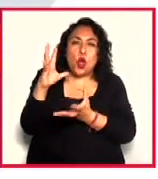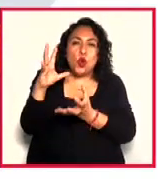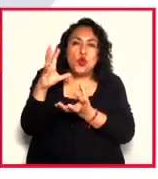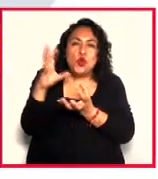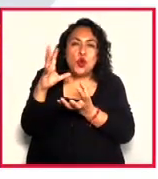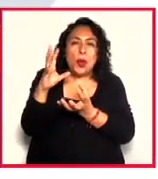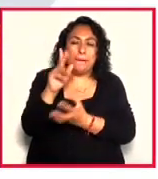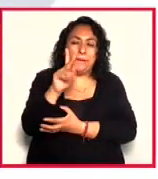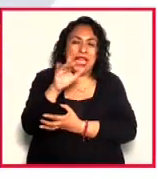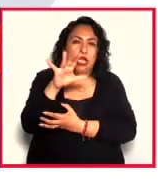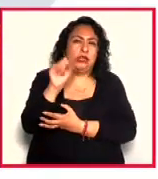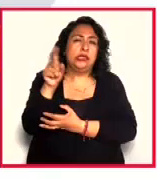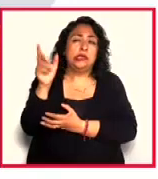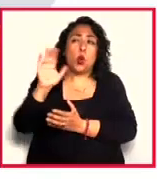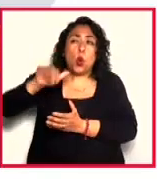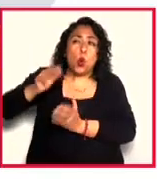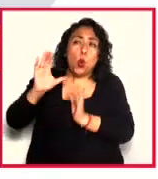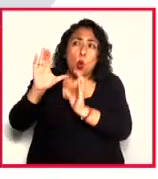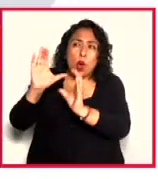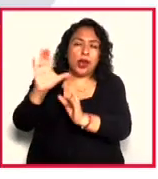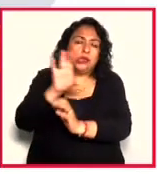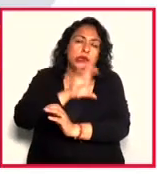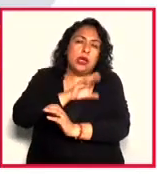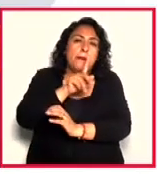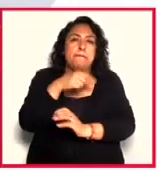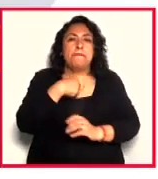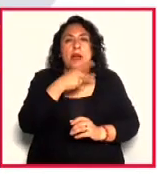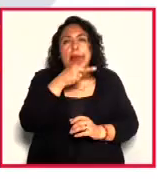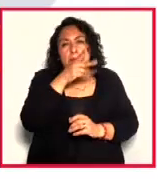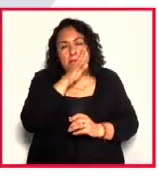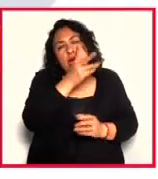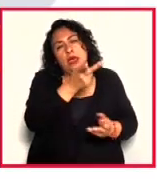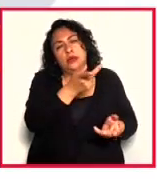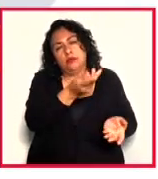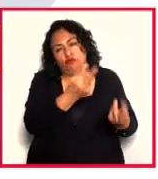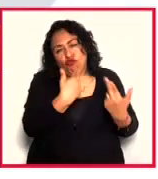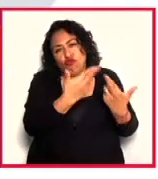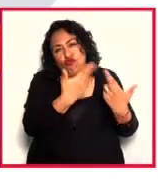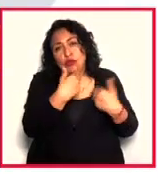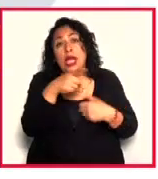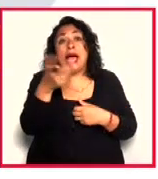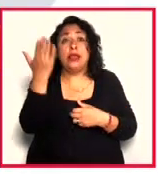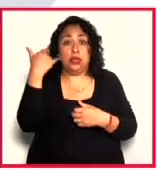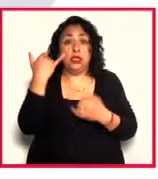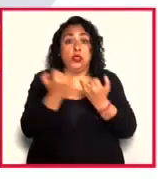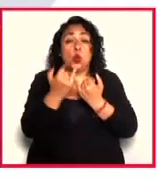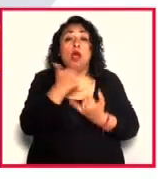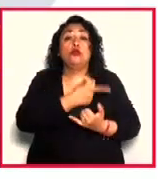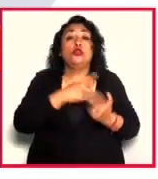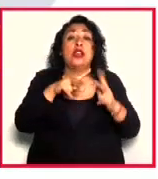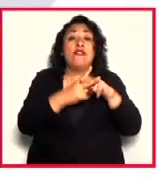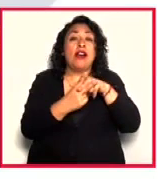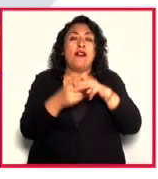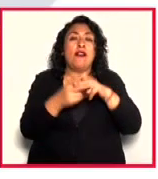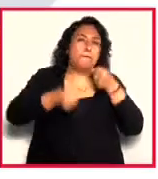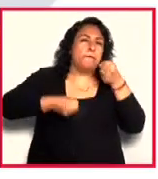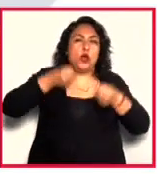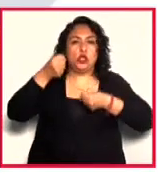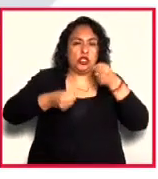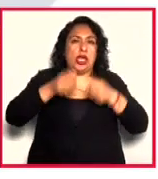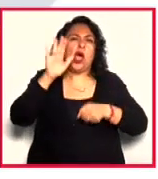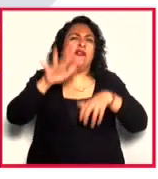cariño. Los compraron mis papás, a mí me gustaba. En ese entonces me gustaba el boxeo, todavía a veces lo practico solamente como